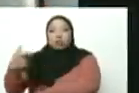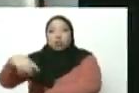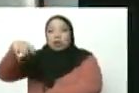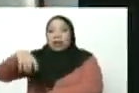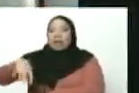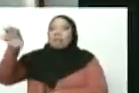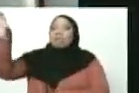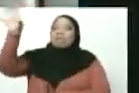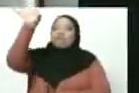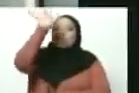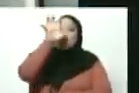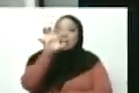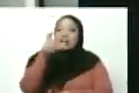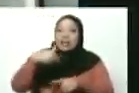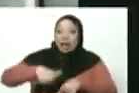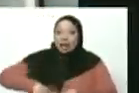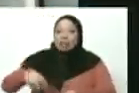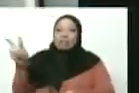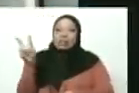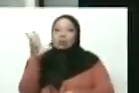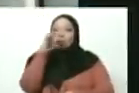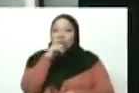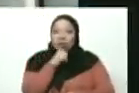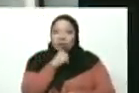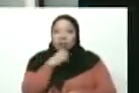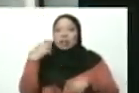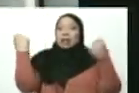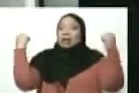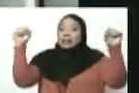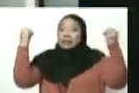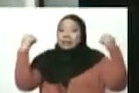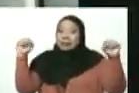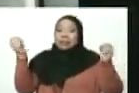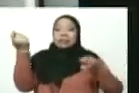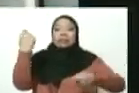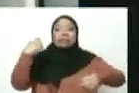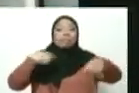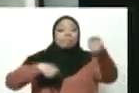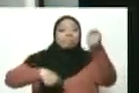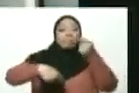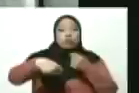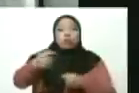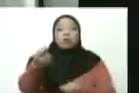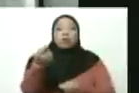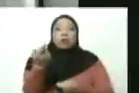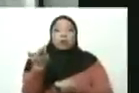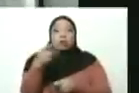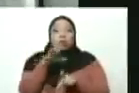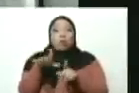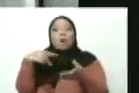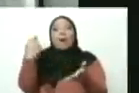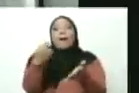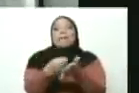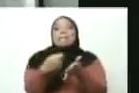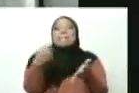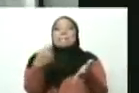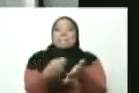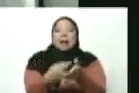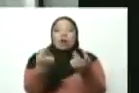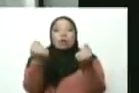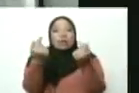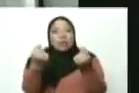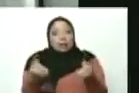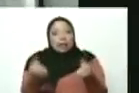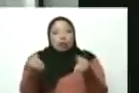exterior entre la práctica fraudulenta de esta casa de bolsa estaba el simular el pago de capital e